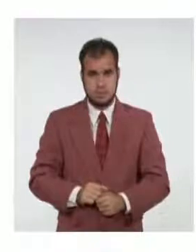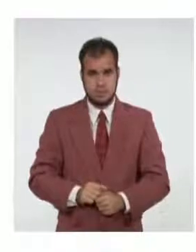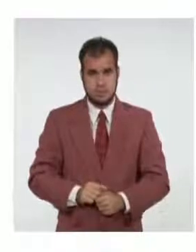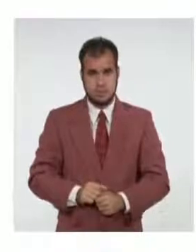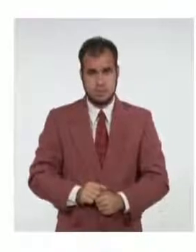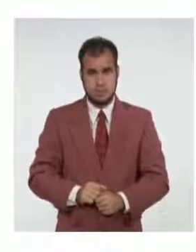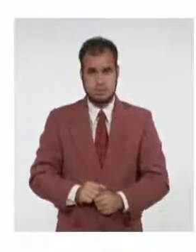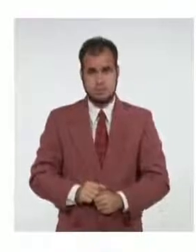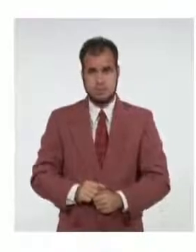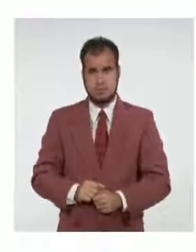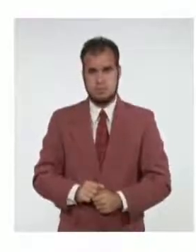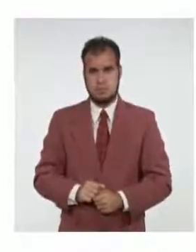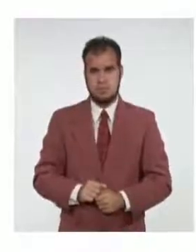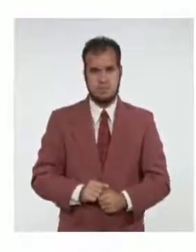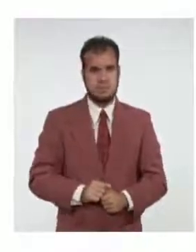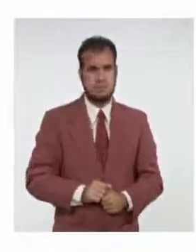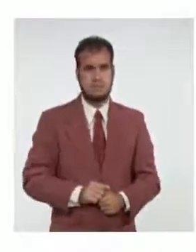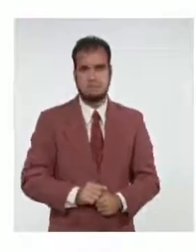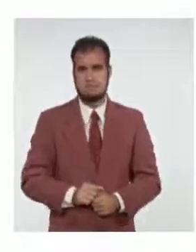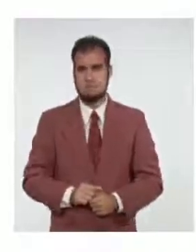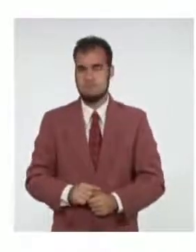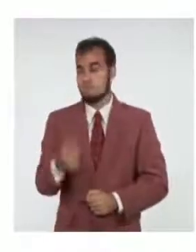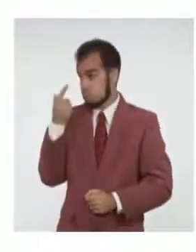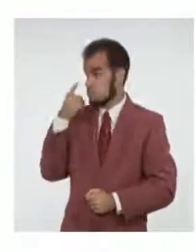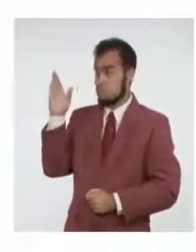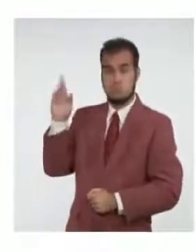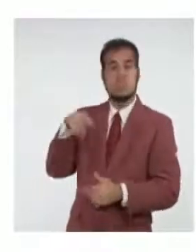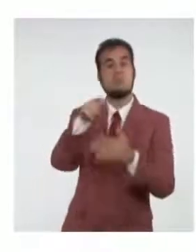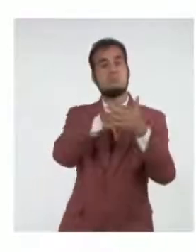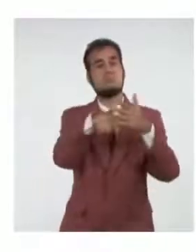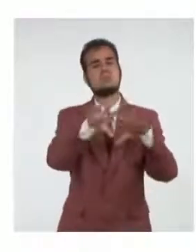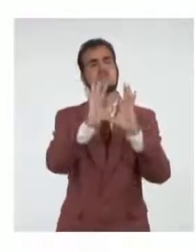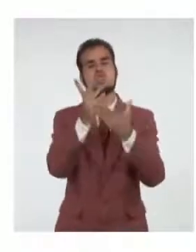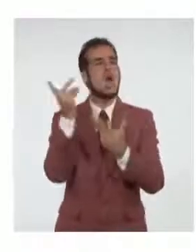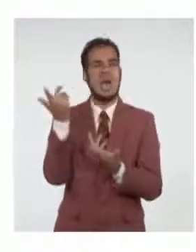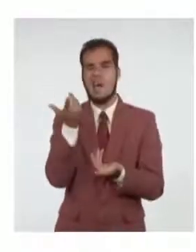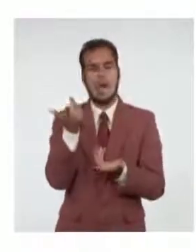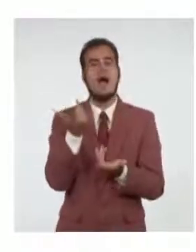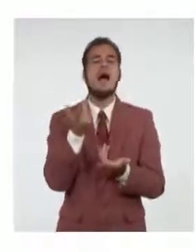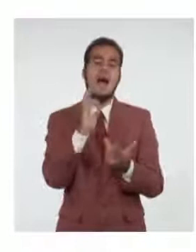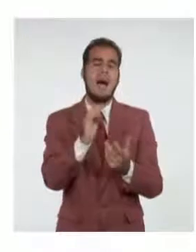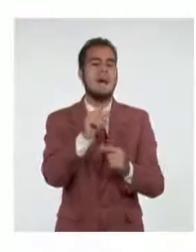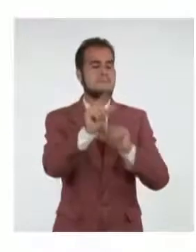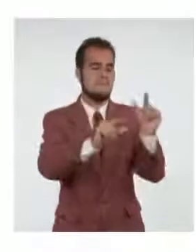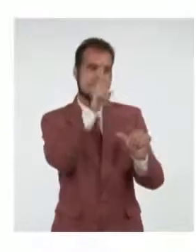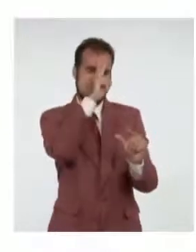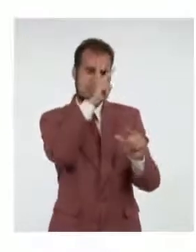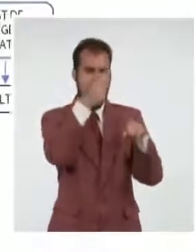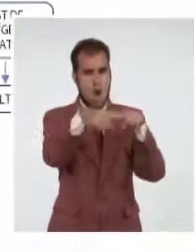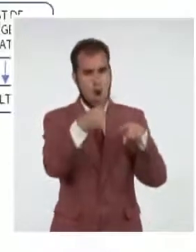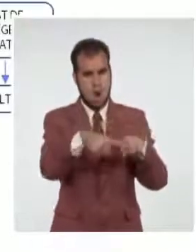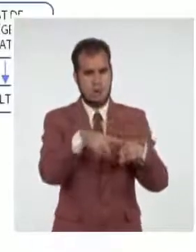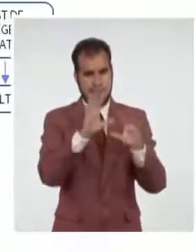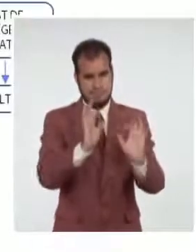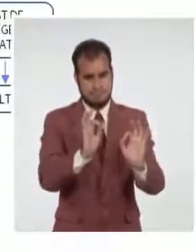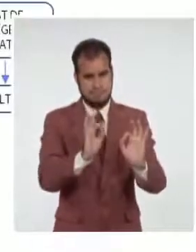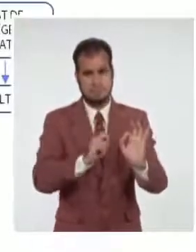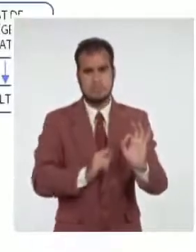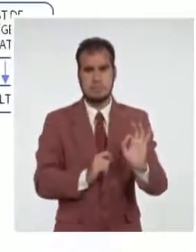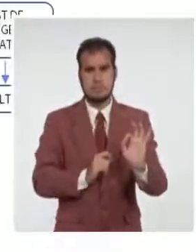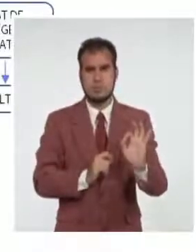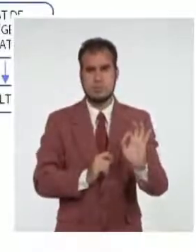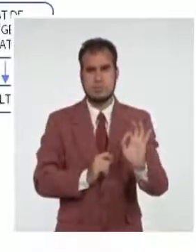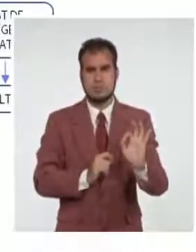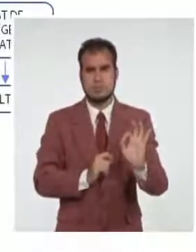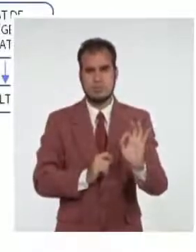siguiente. Este es un algoritmo que hemos preparado más para el personal de salud, por tanto se lo voy a simplificar a la población. Que es el siguiente.